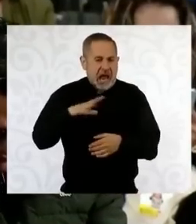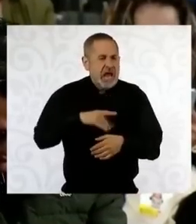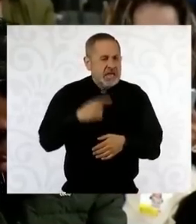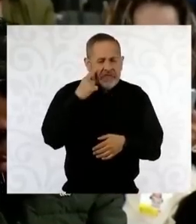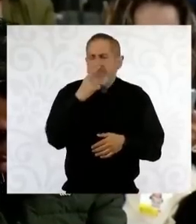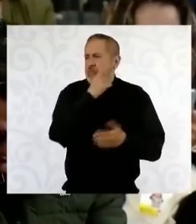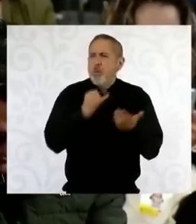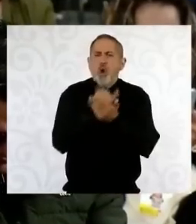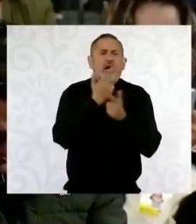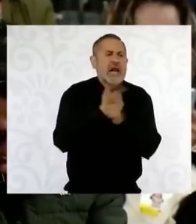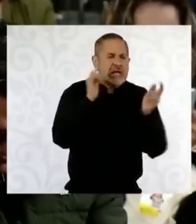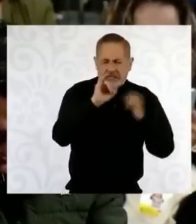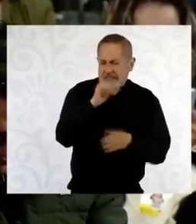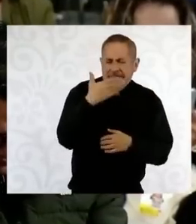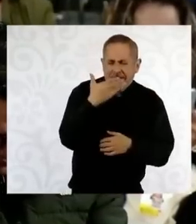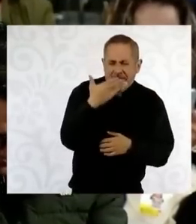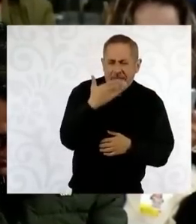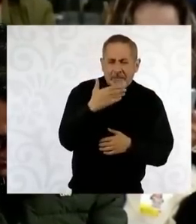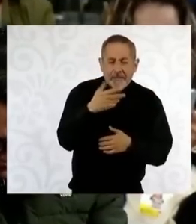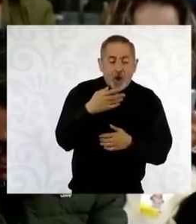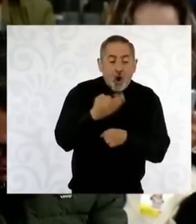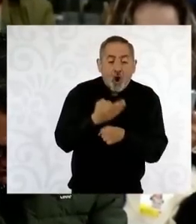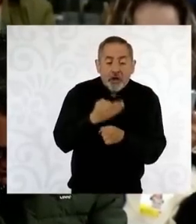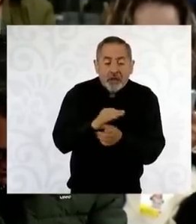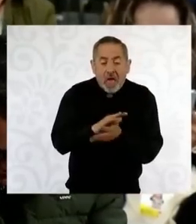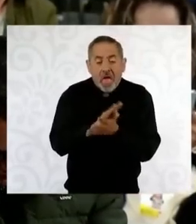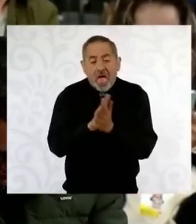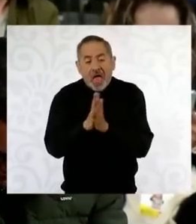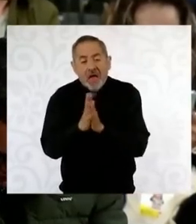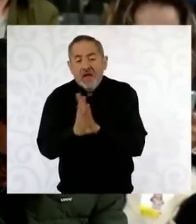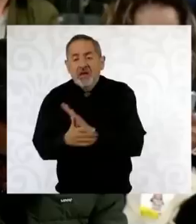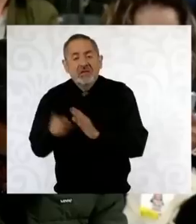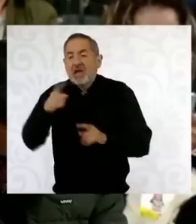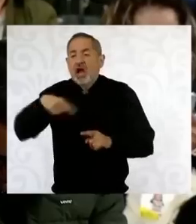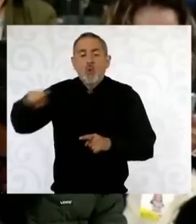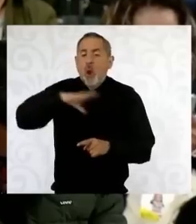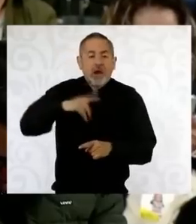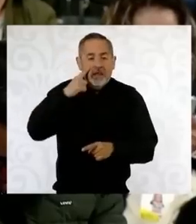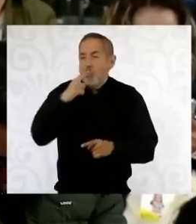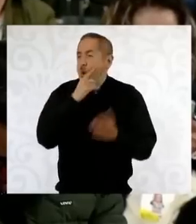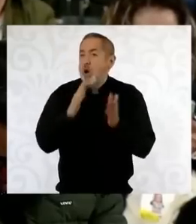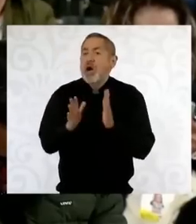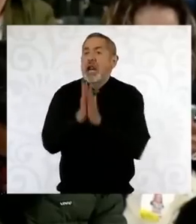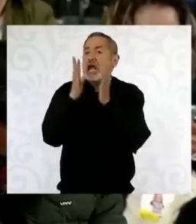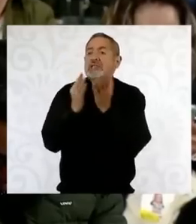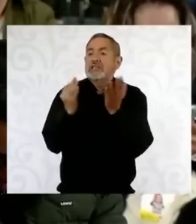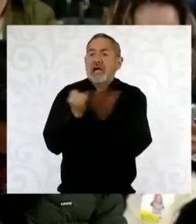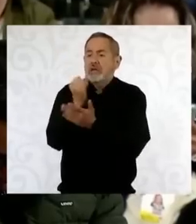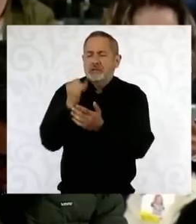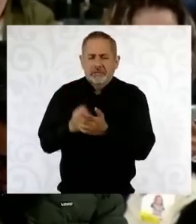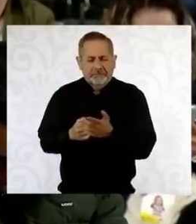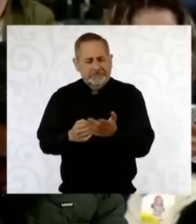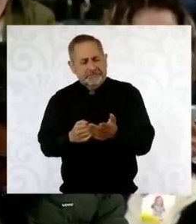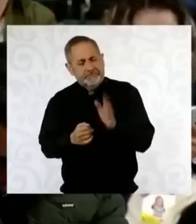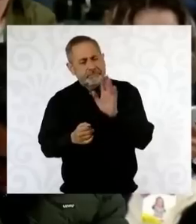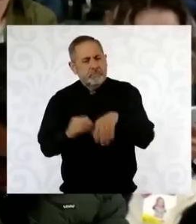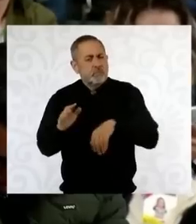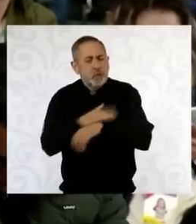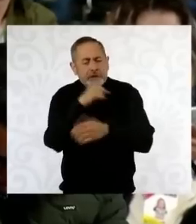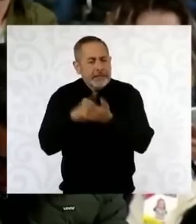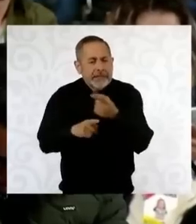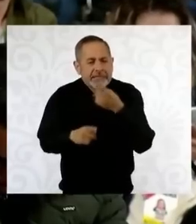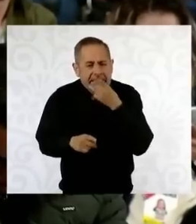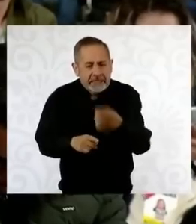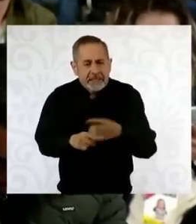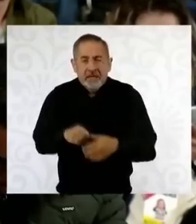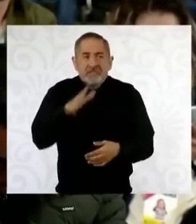pero que está hacia una zona gris. En algunos de los puntos que menciona es que esto se debió principalmente a la